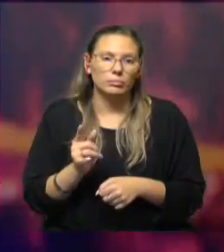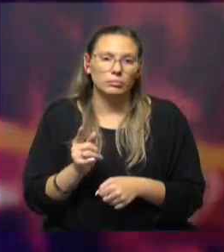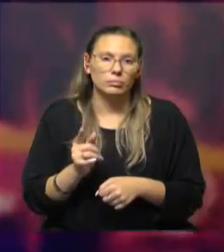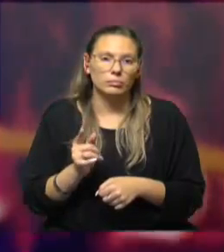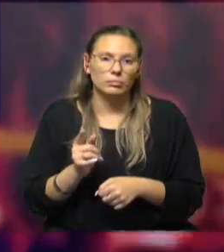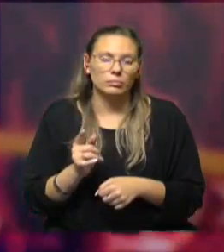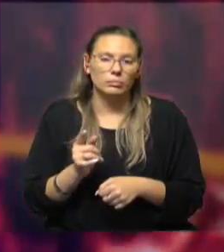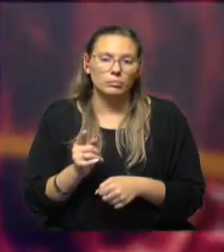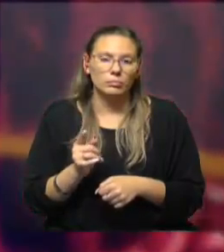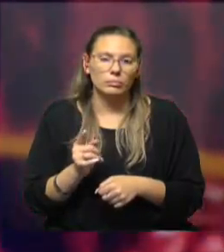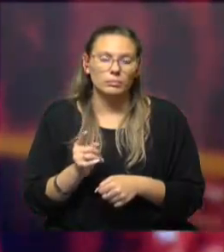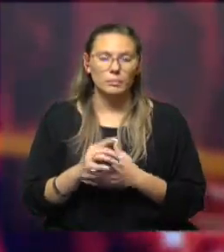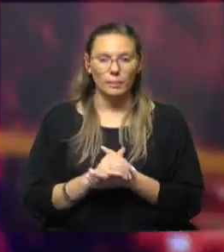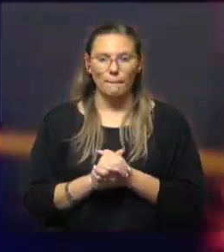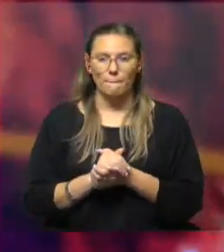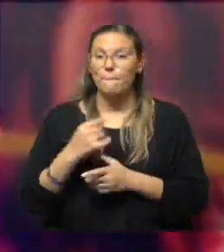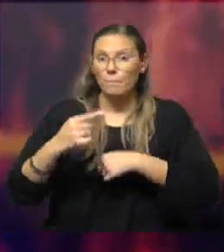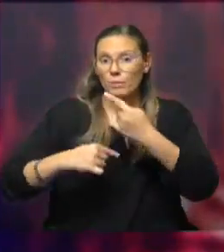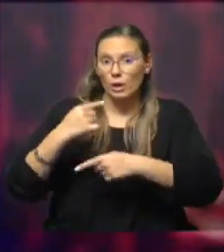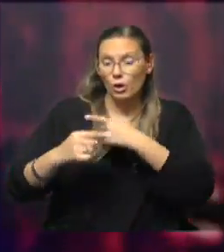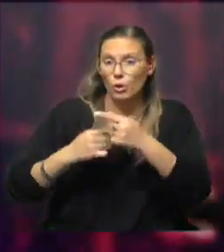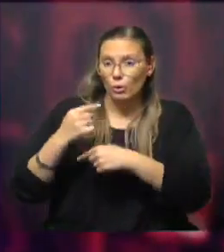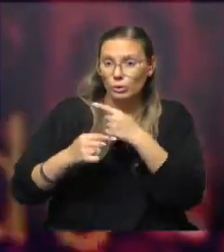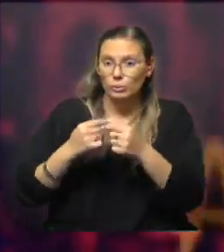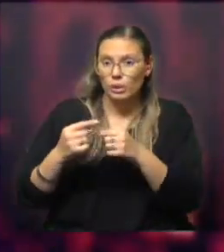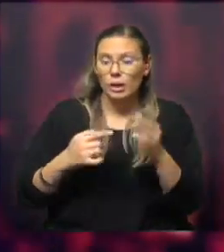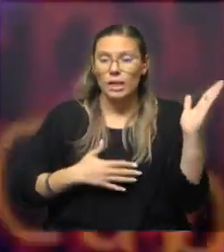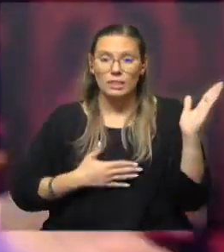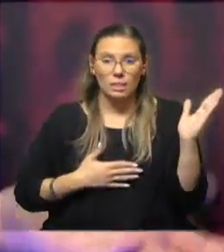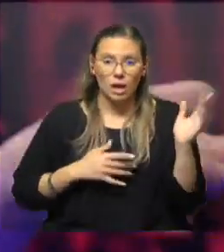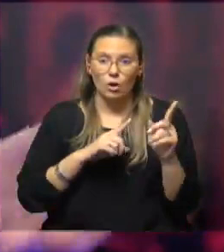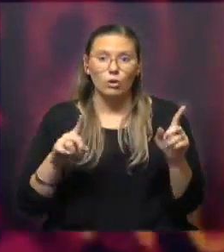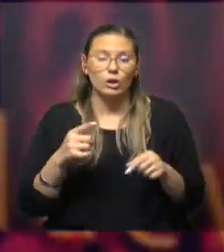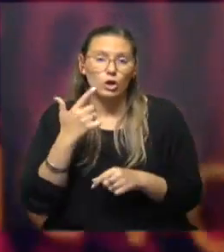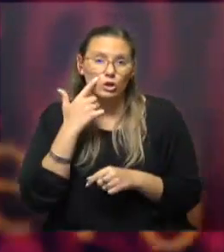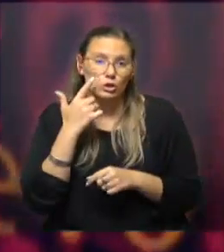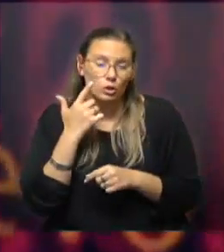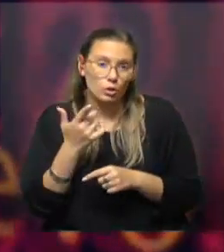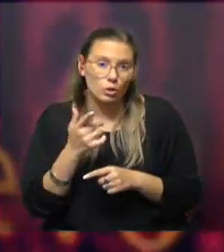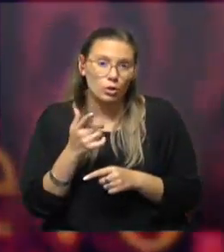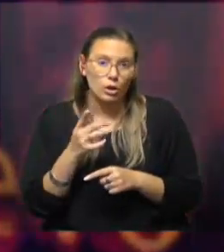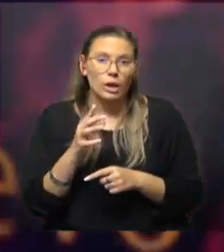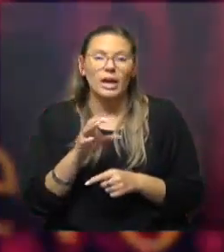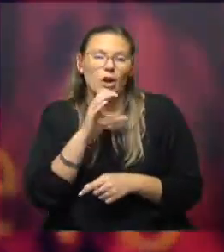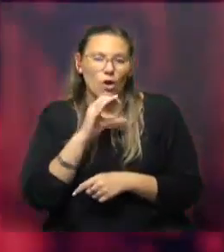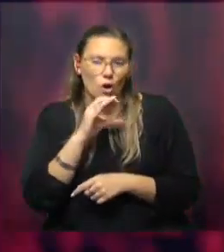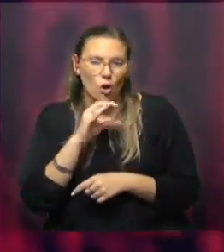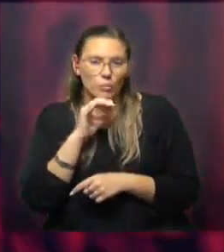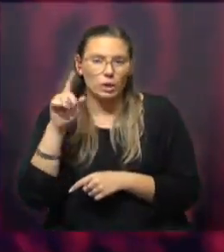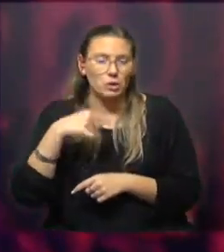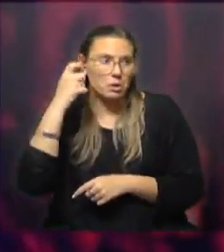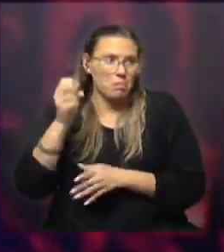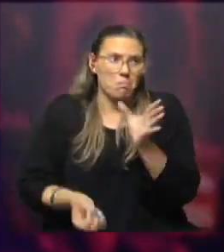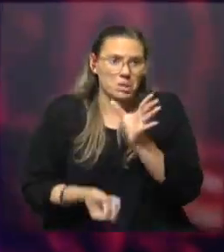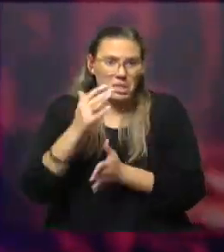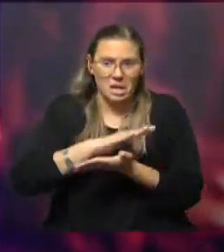de, bueno, seguir esta beta del tango que no ha sido tan explotada, que es la beta cómica, que no vinimos a inventar nada, tiene